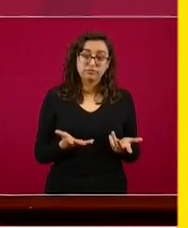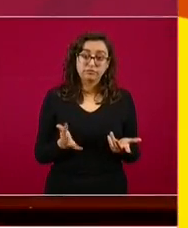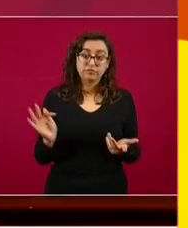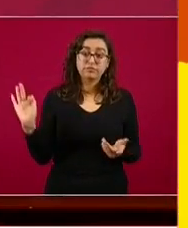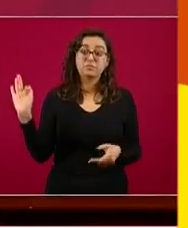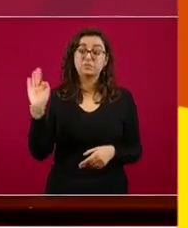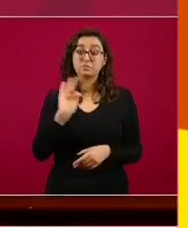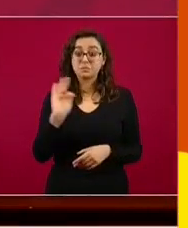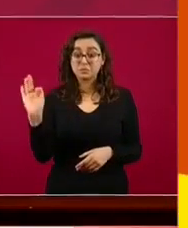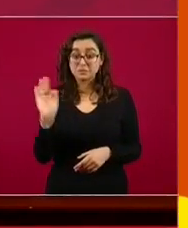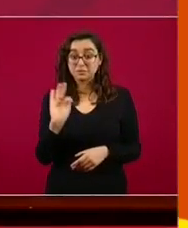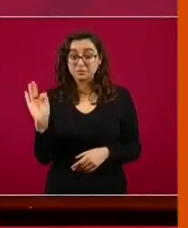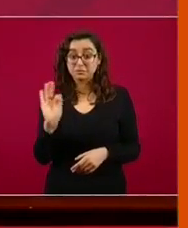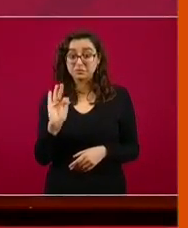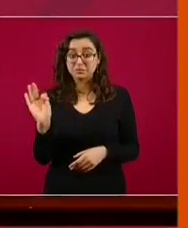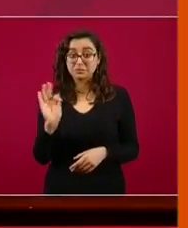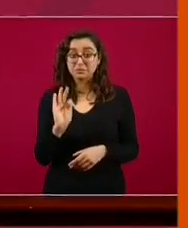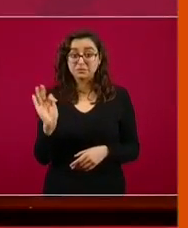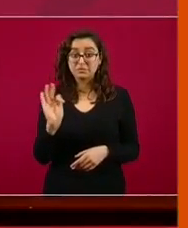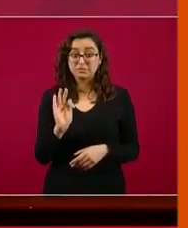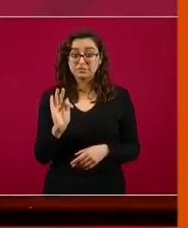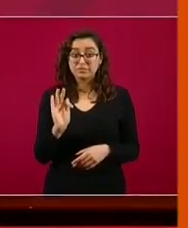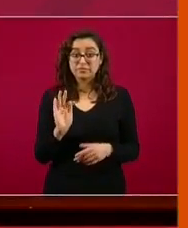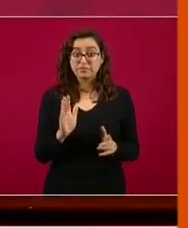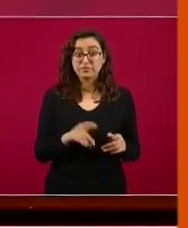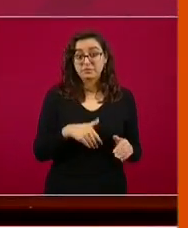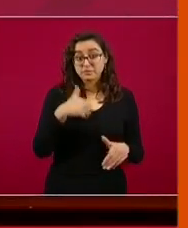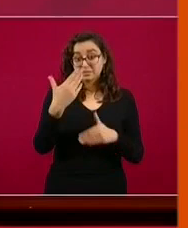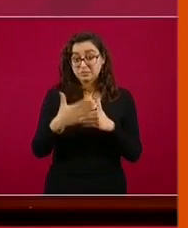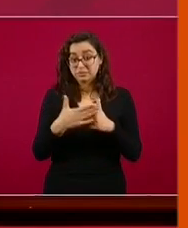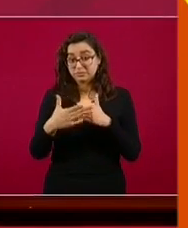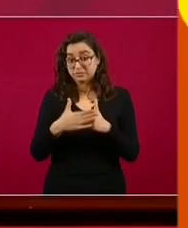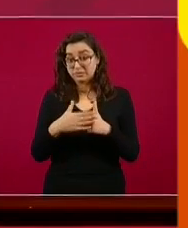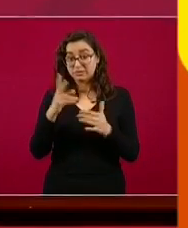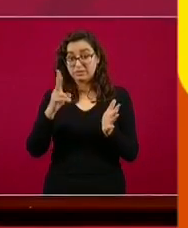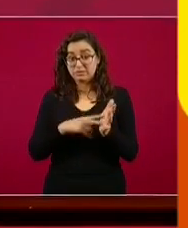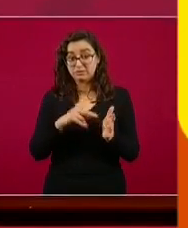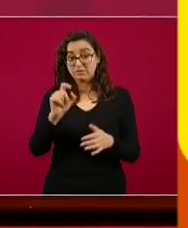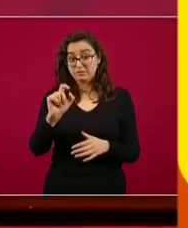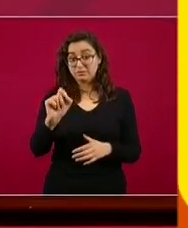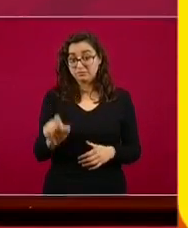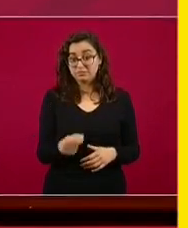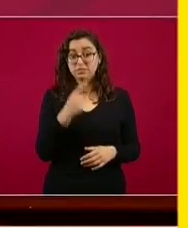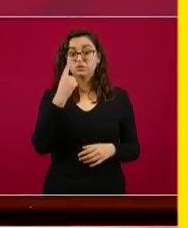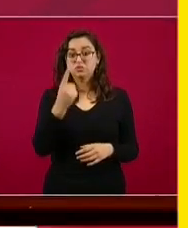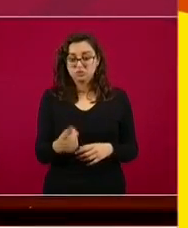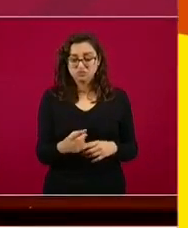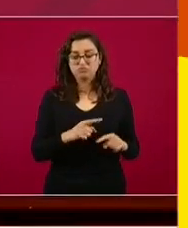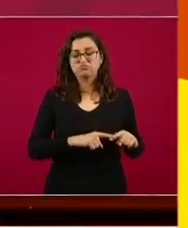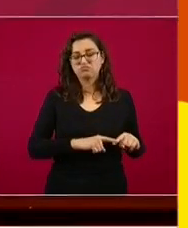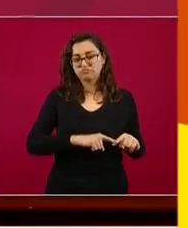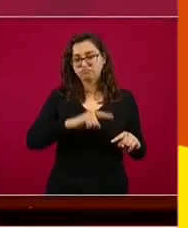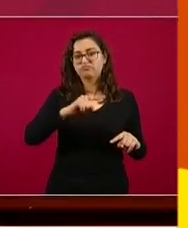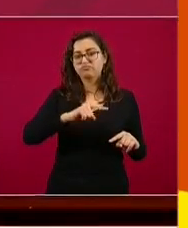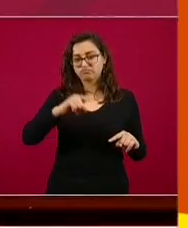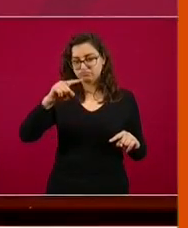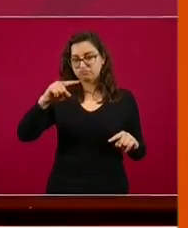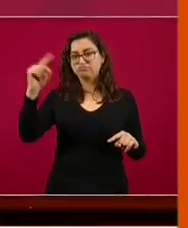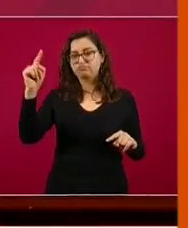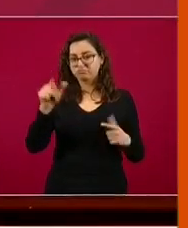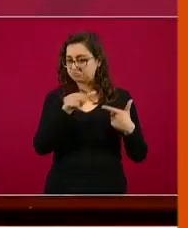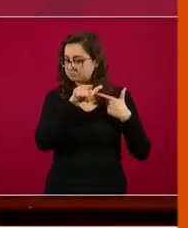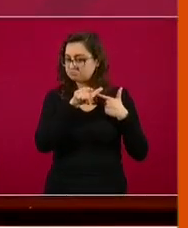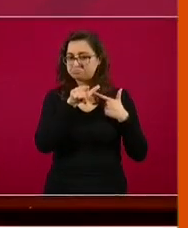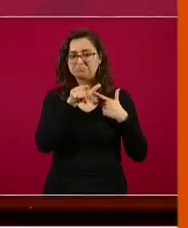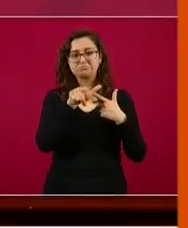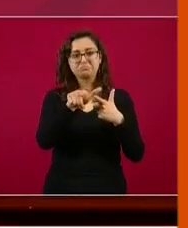de la epidemia nos va a durar, al menos en esta fase crítica, hasta la primavera del 2021. Estamos hablando que en marzo.